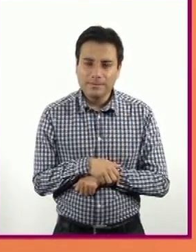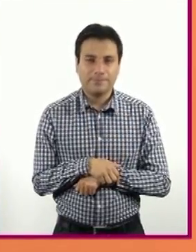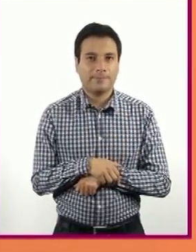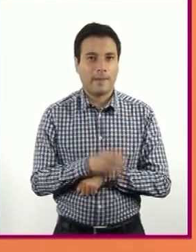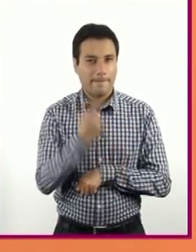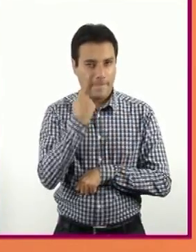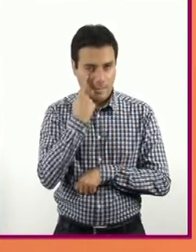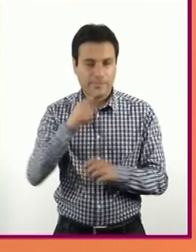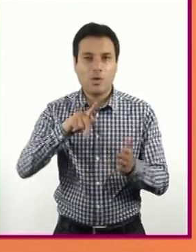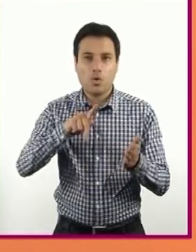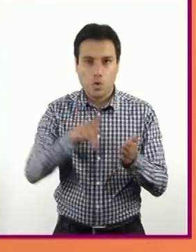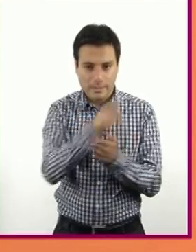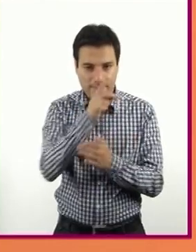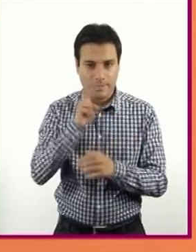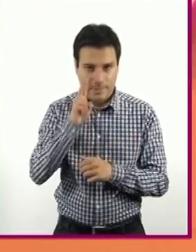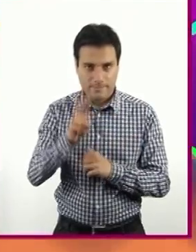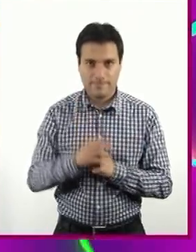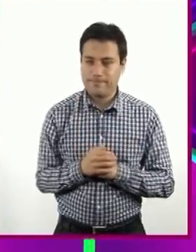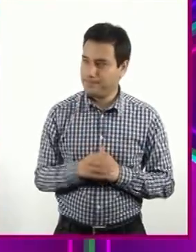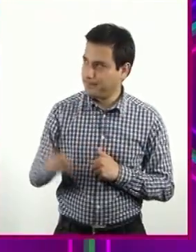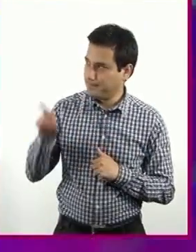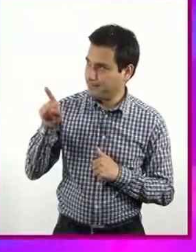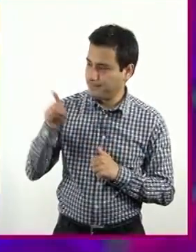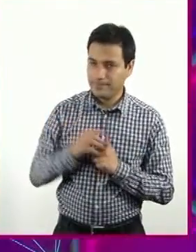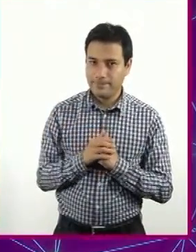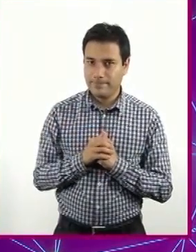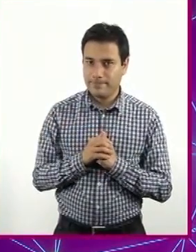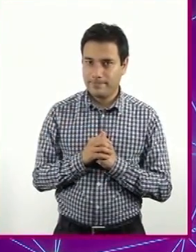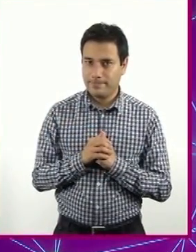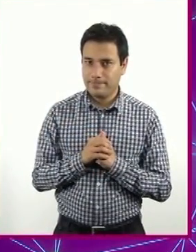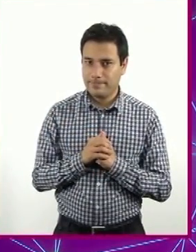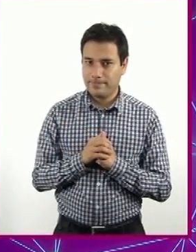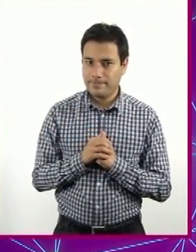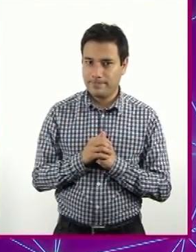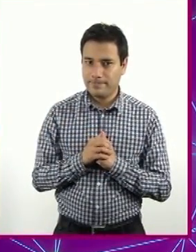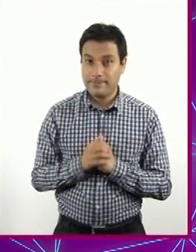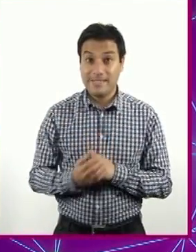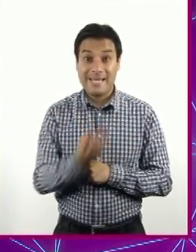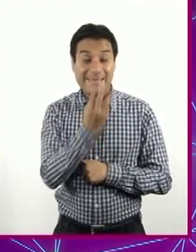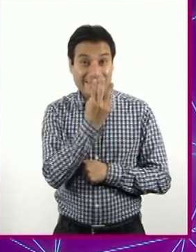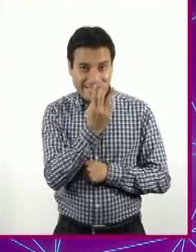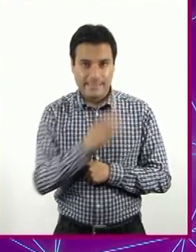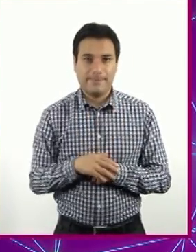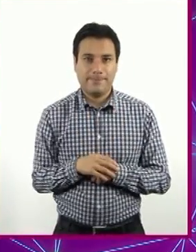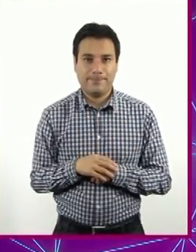Veamos de nuevo la sucesión. En la sucesión 3,